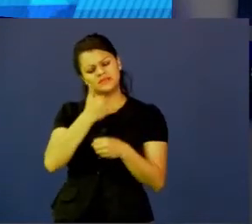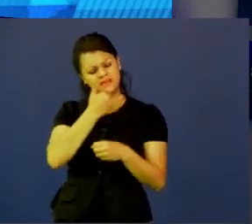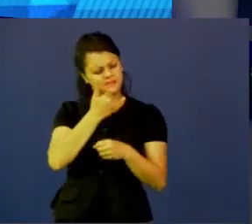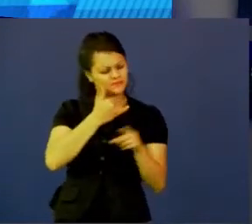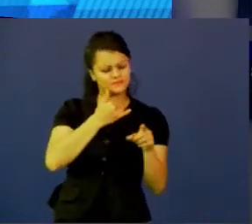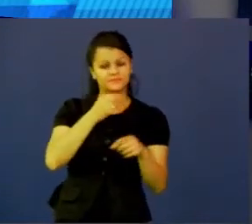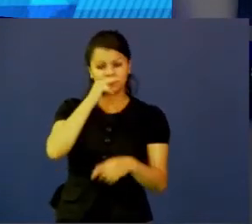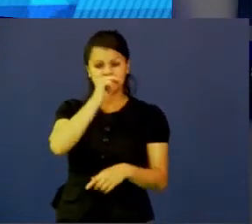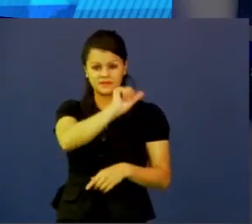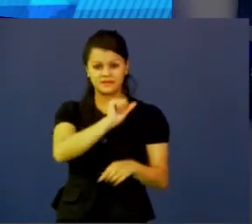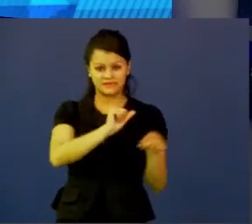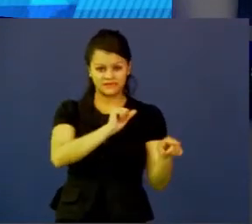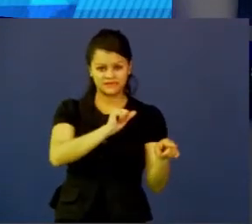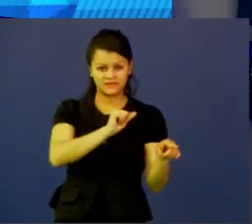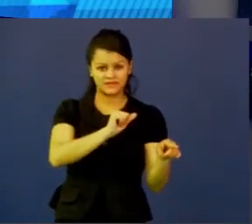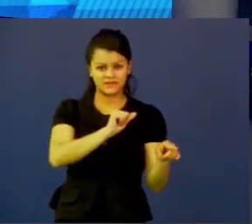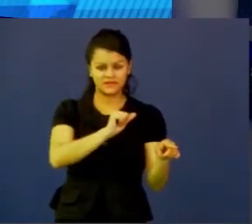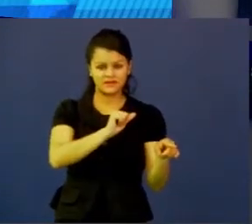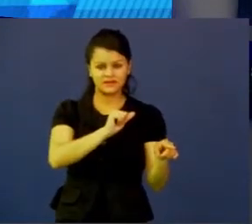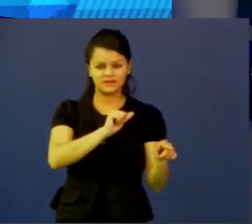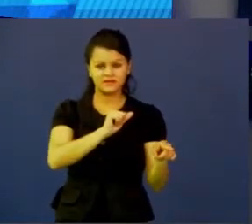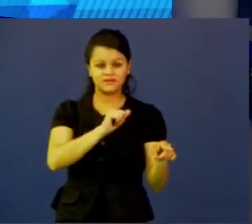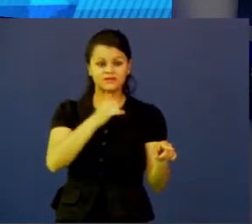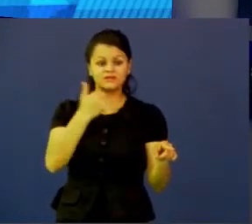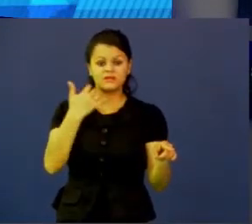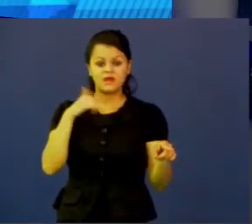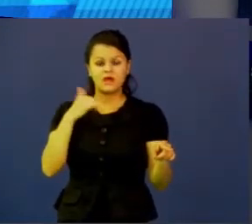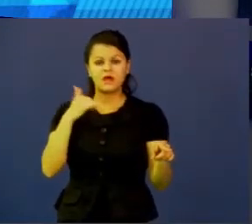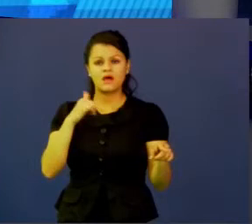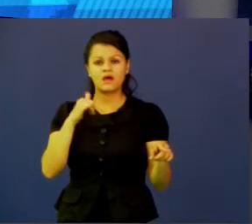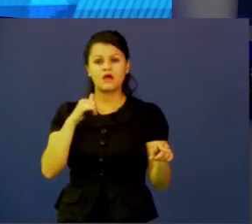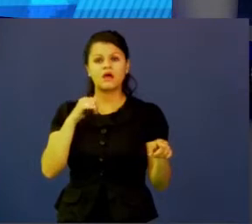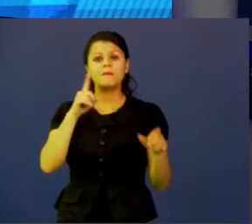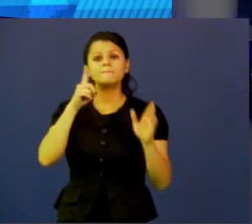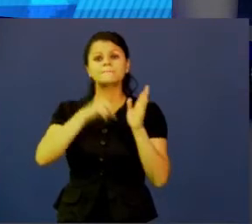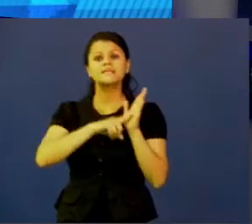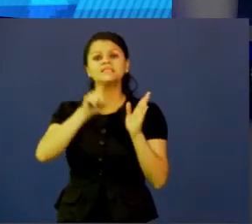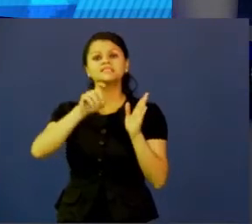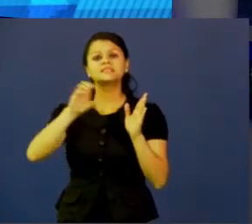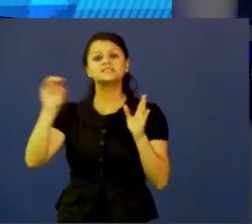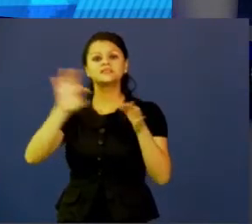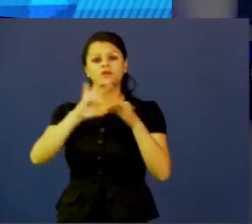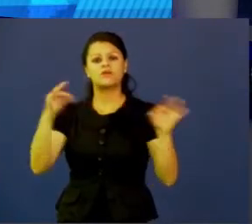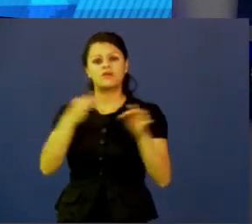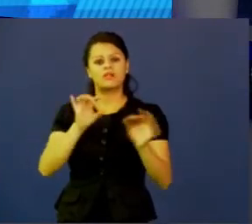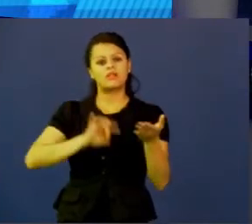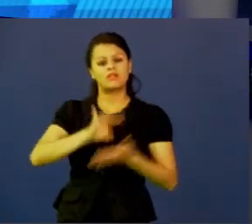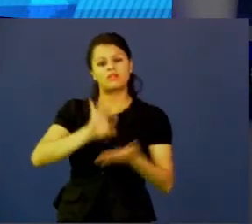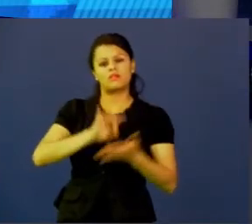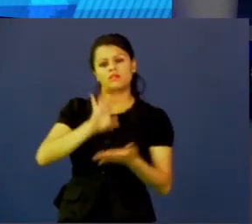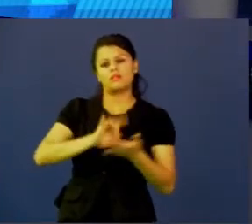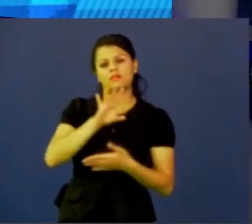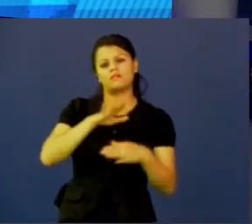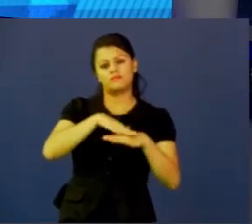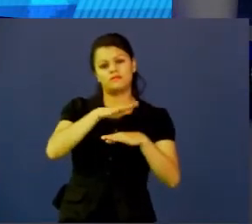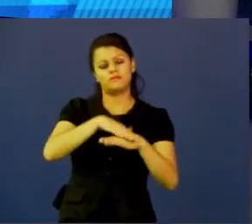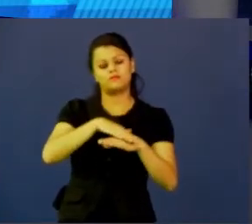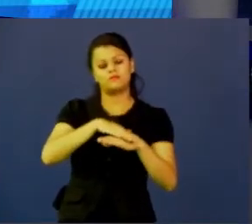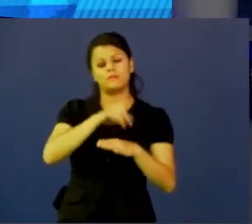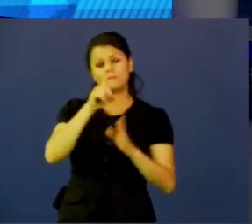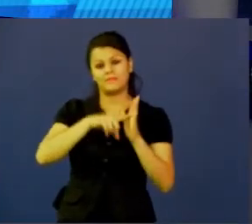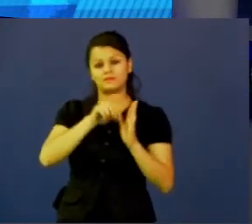esa niña, Daneidy, había recibido más de 1.600 comentarios y de esos 1.600 comentarios, más